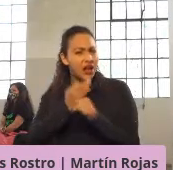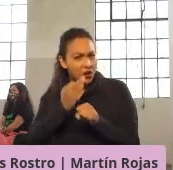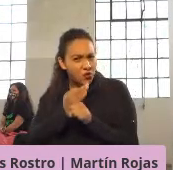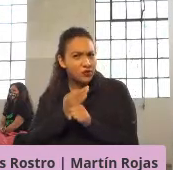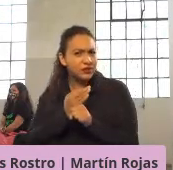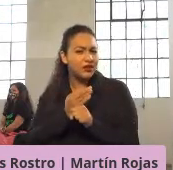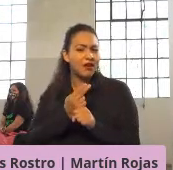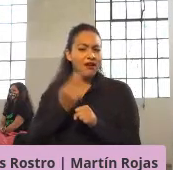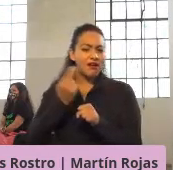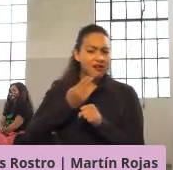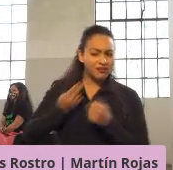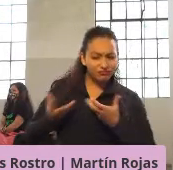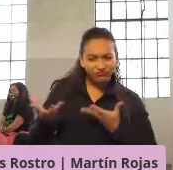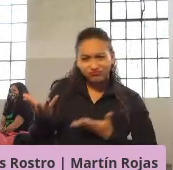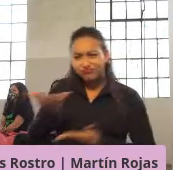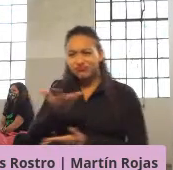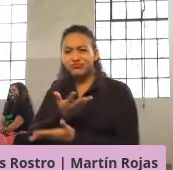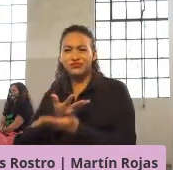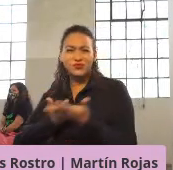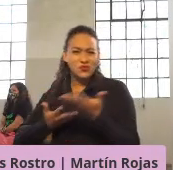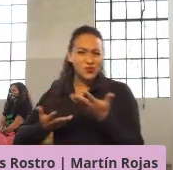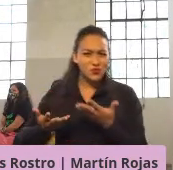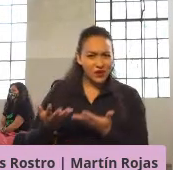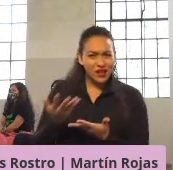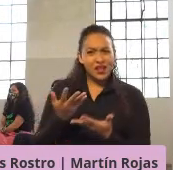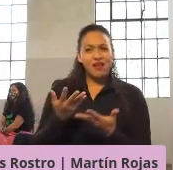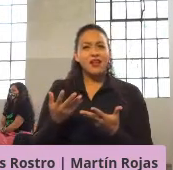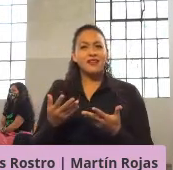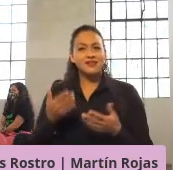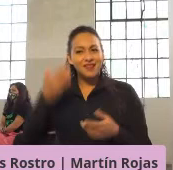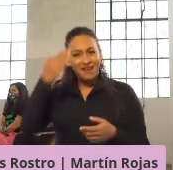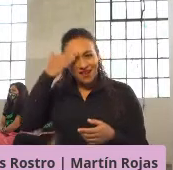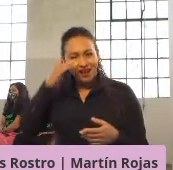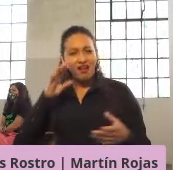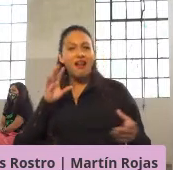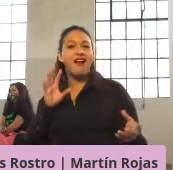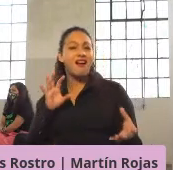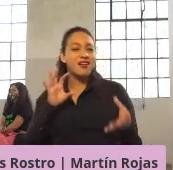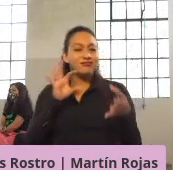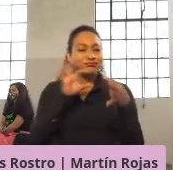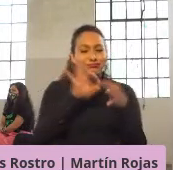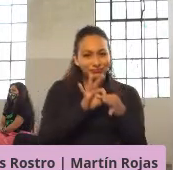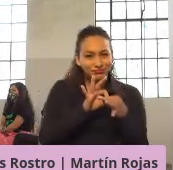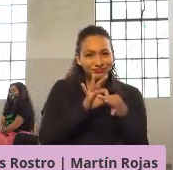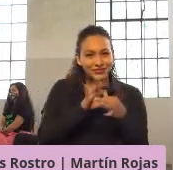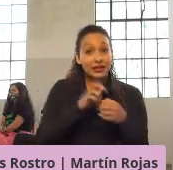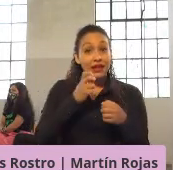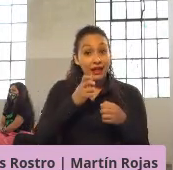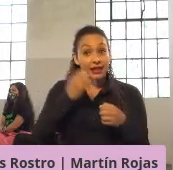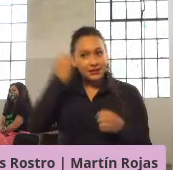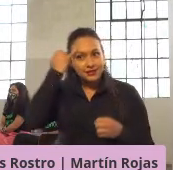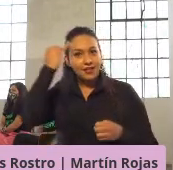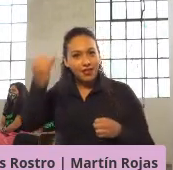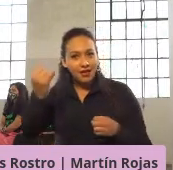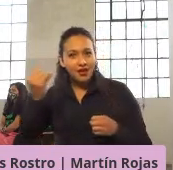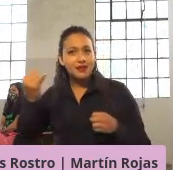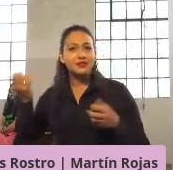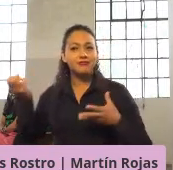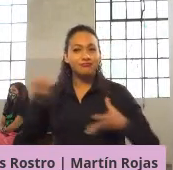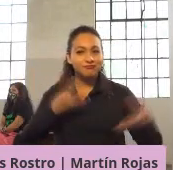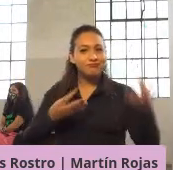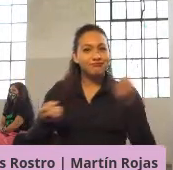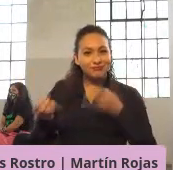que complementar o medio que insertarnos o medio que adaptarnos, si vamos pensando en esas cosas y vamos pensando